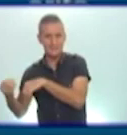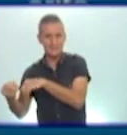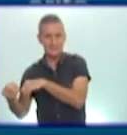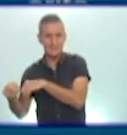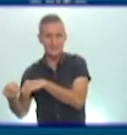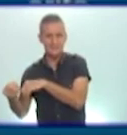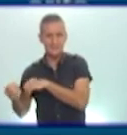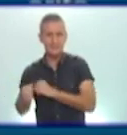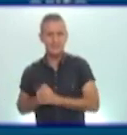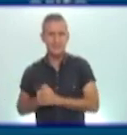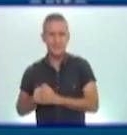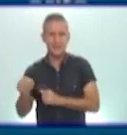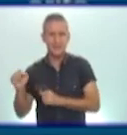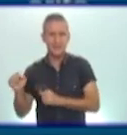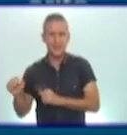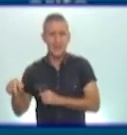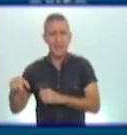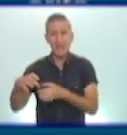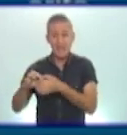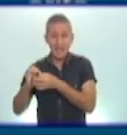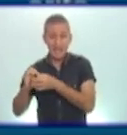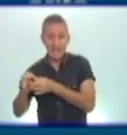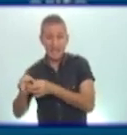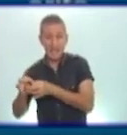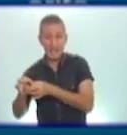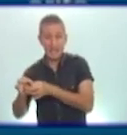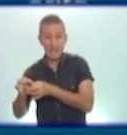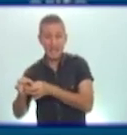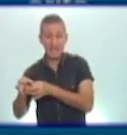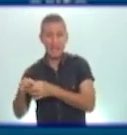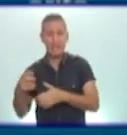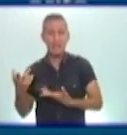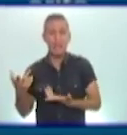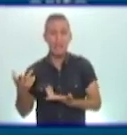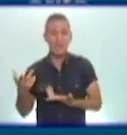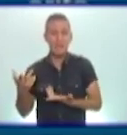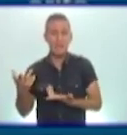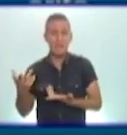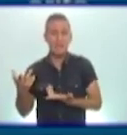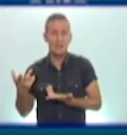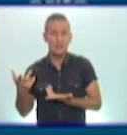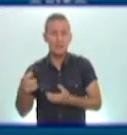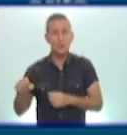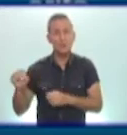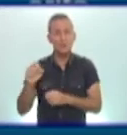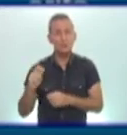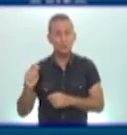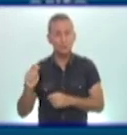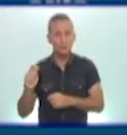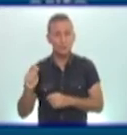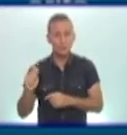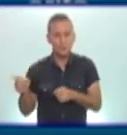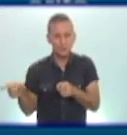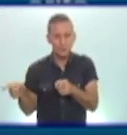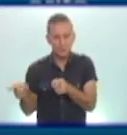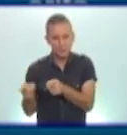sustantivo compañerito y además nos representa también que estamos en presencia de un sustantivo